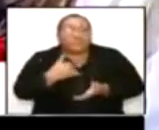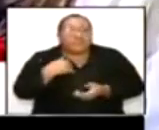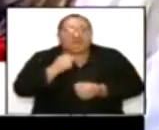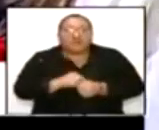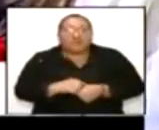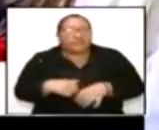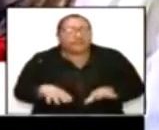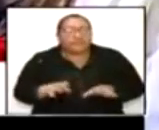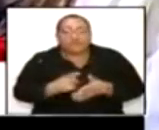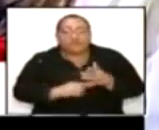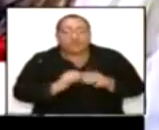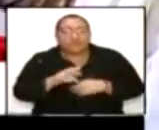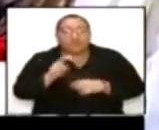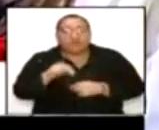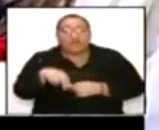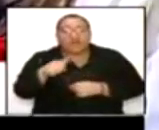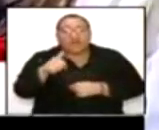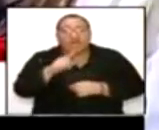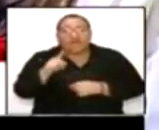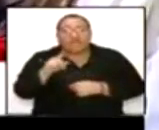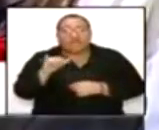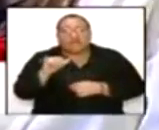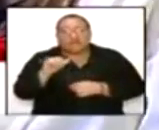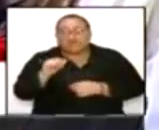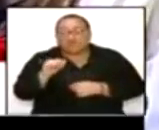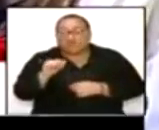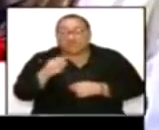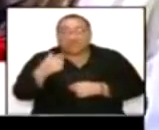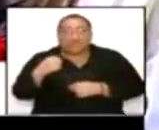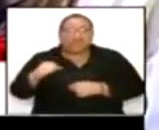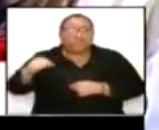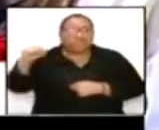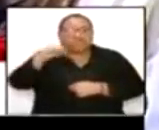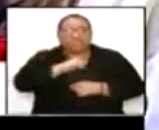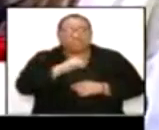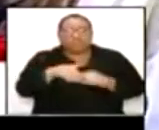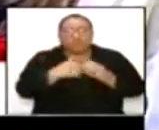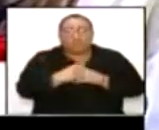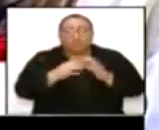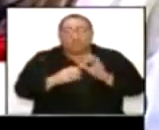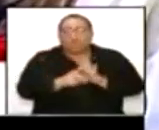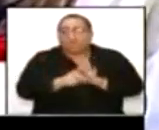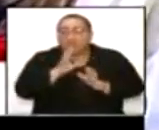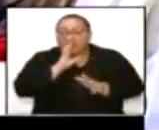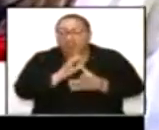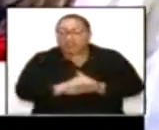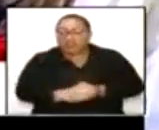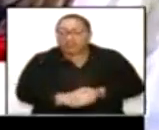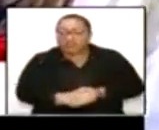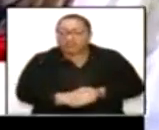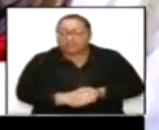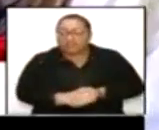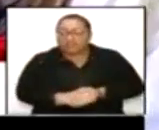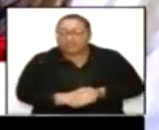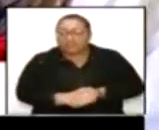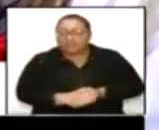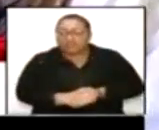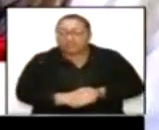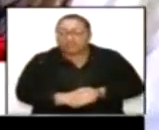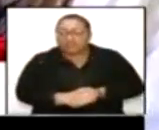recordar históricamente que los nazis asesinaron y mataron, todo legalmente hablando, y en